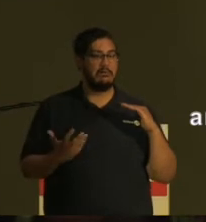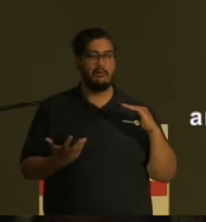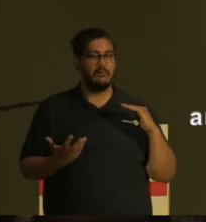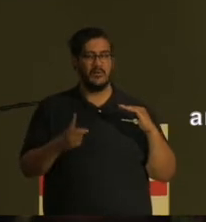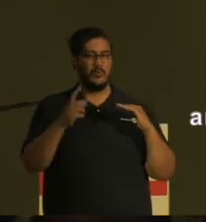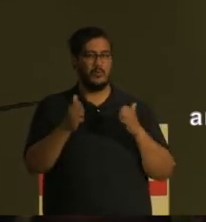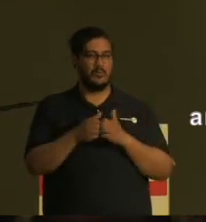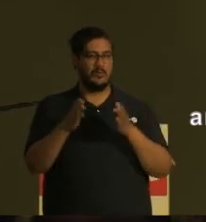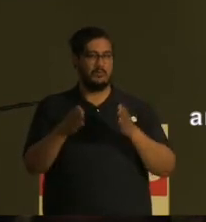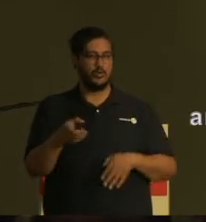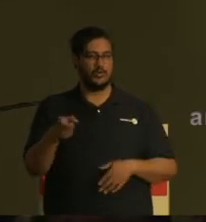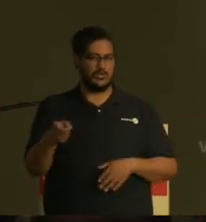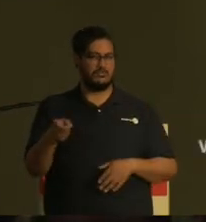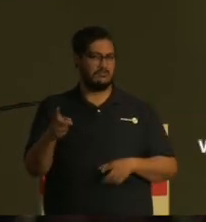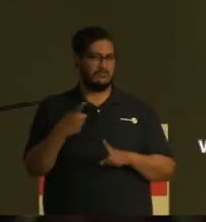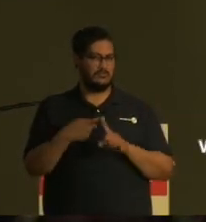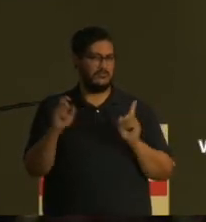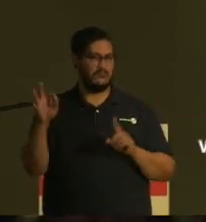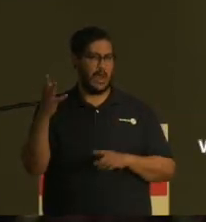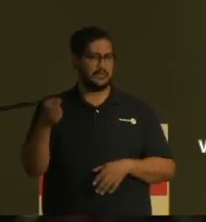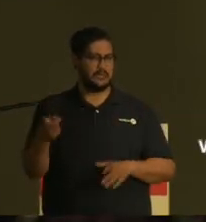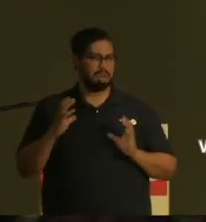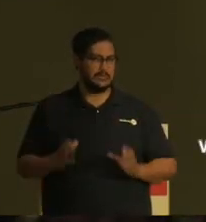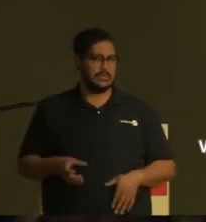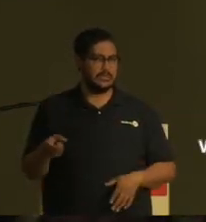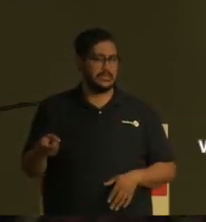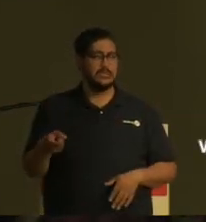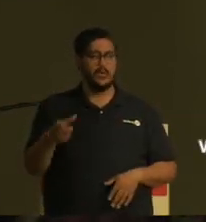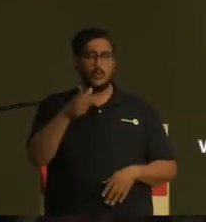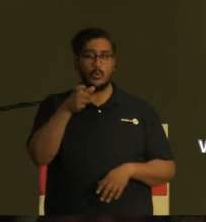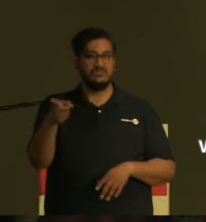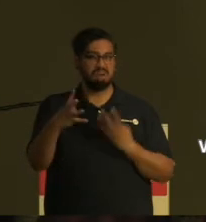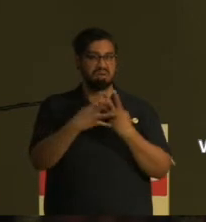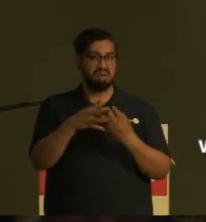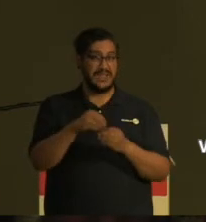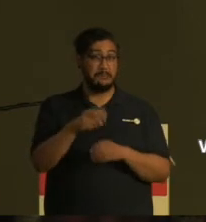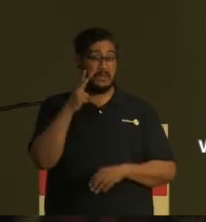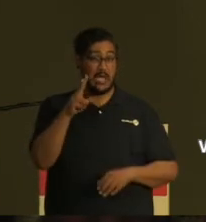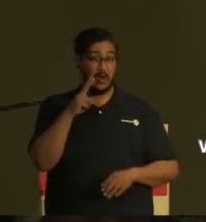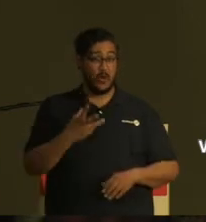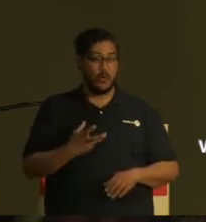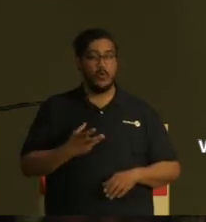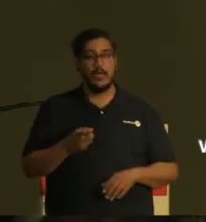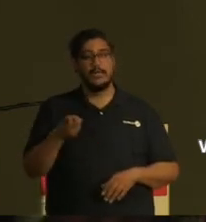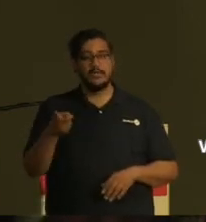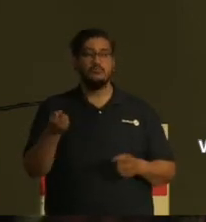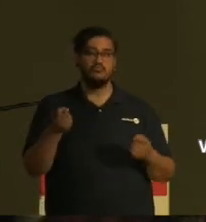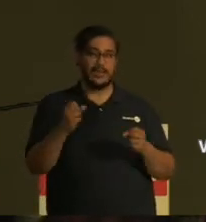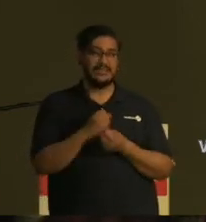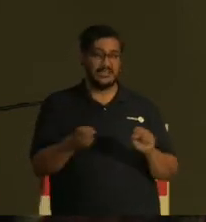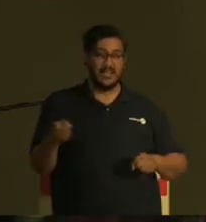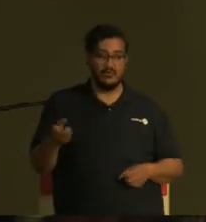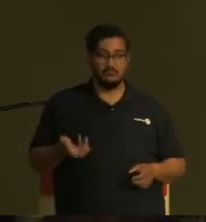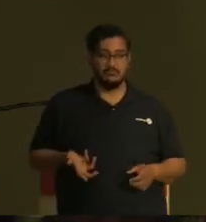ciudadana francesa, ¿no? Que estaba presa en México y él trataba de salvarla, ¿no? A